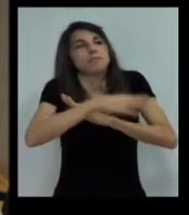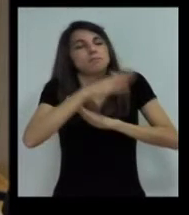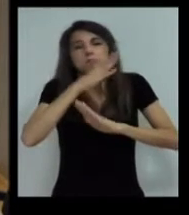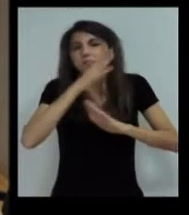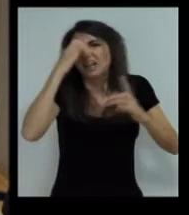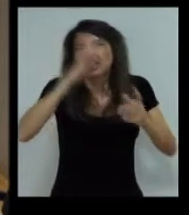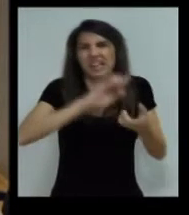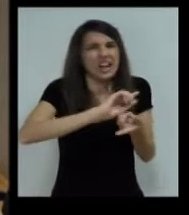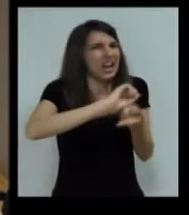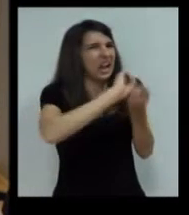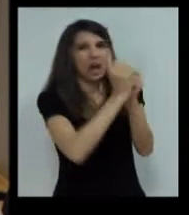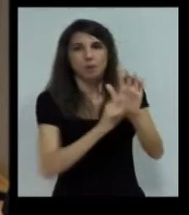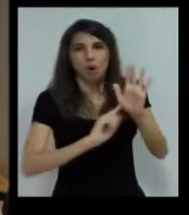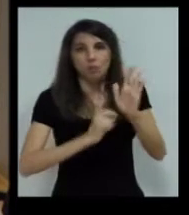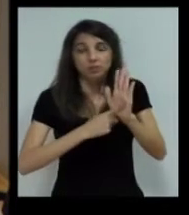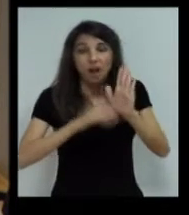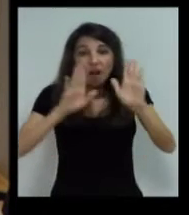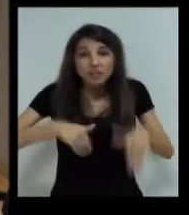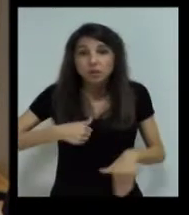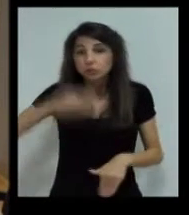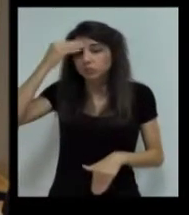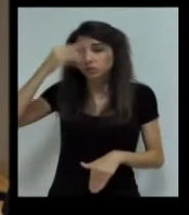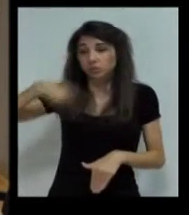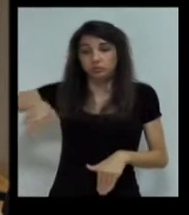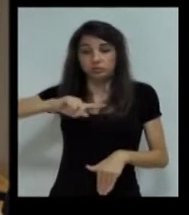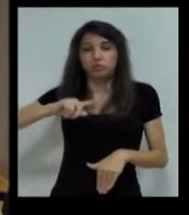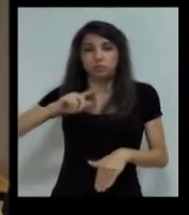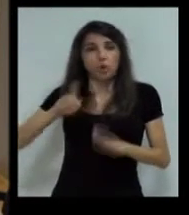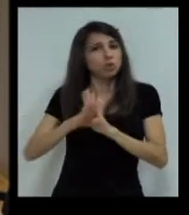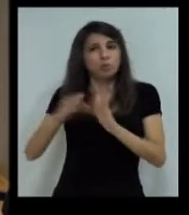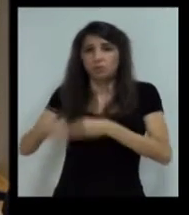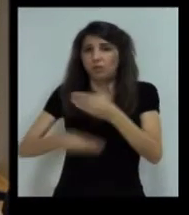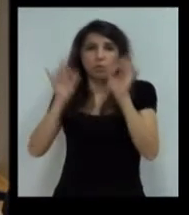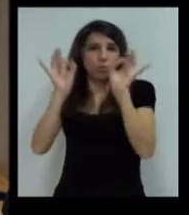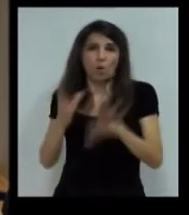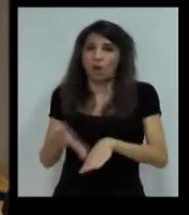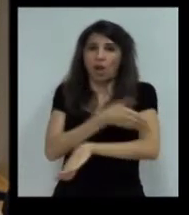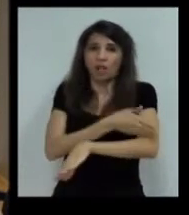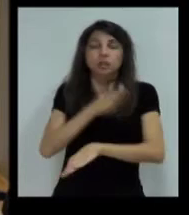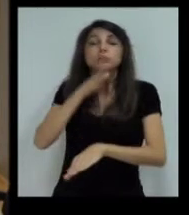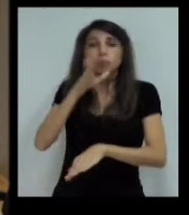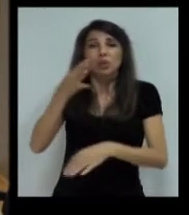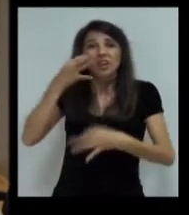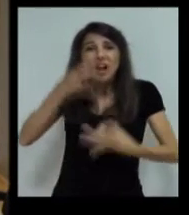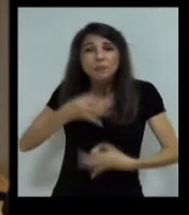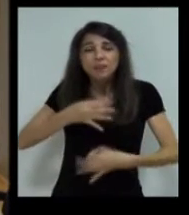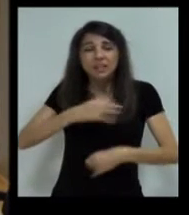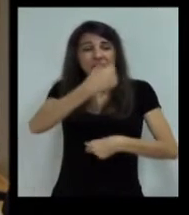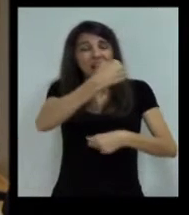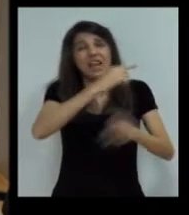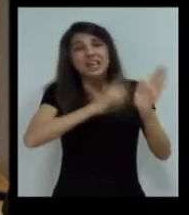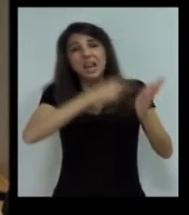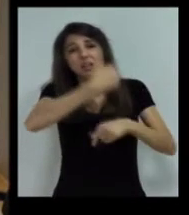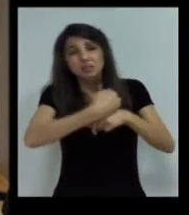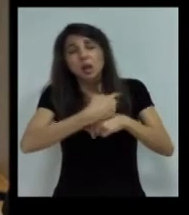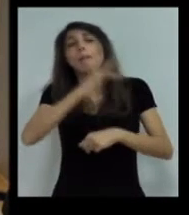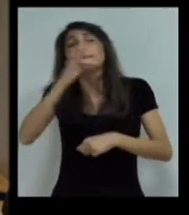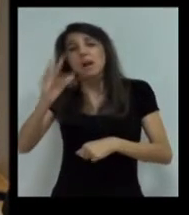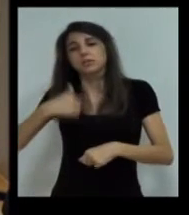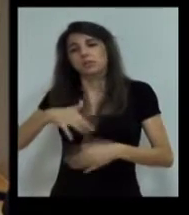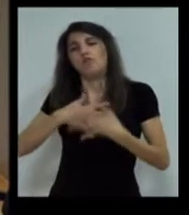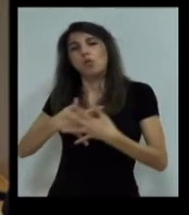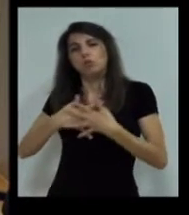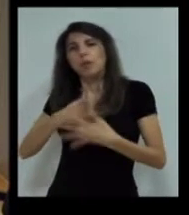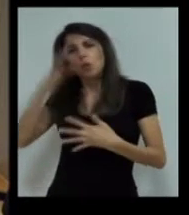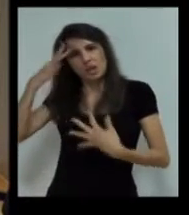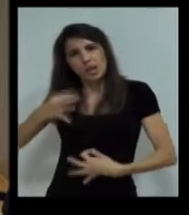accesibilidad, de verdad creo que seguiríamos haciéndolo ya por inercia y porque nos lo creemos. Entonces, es un poco lo que comentabas,